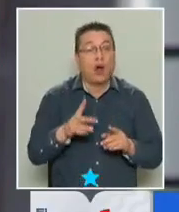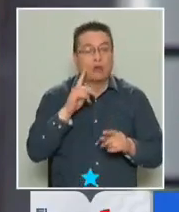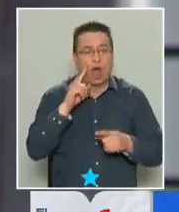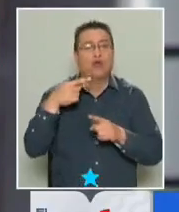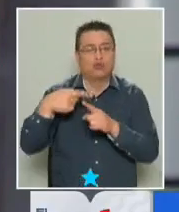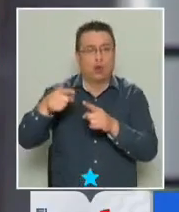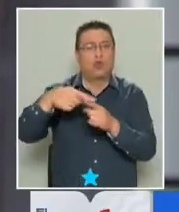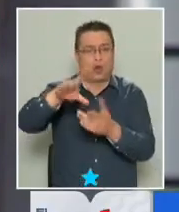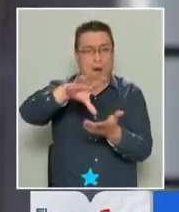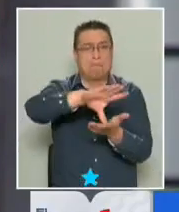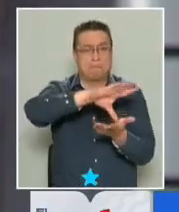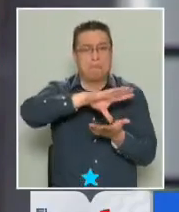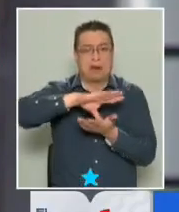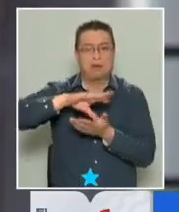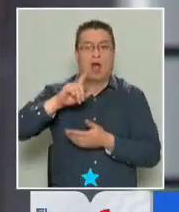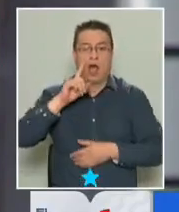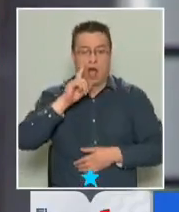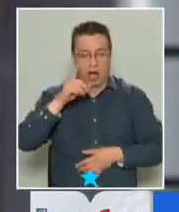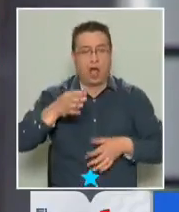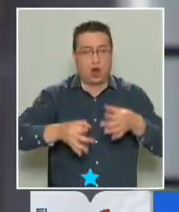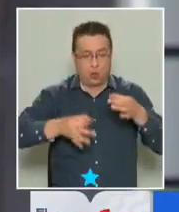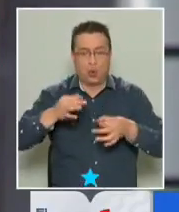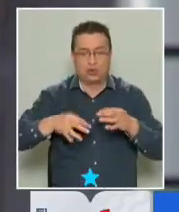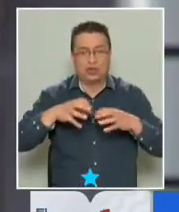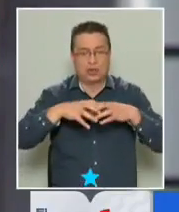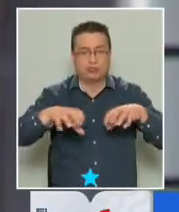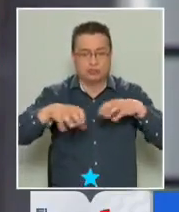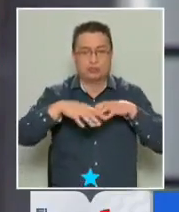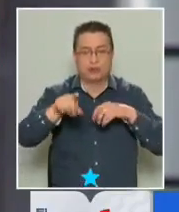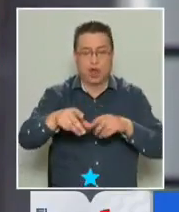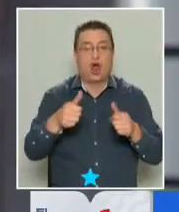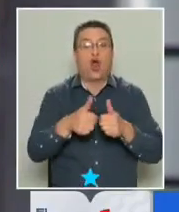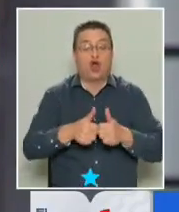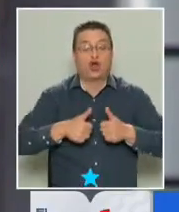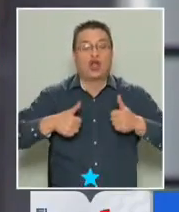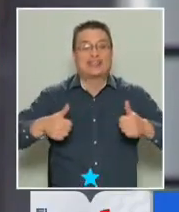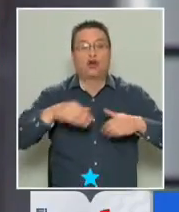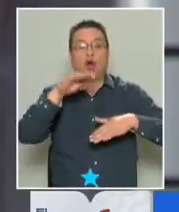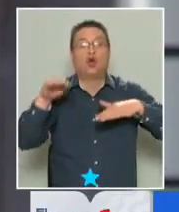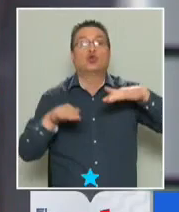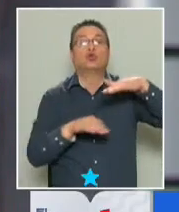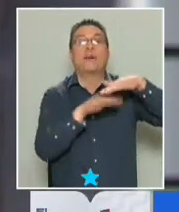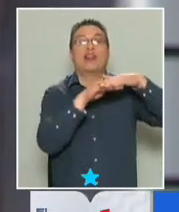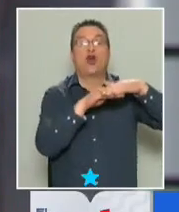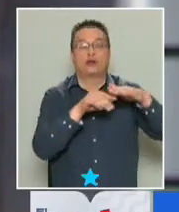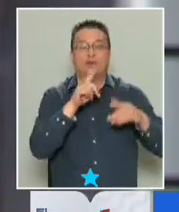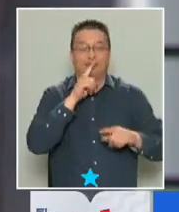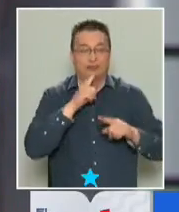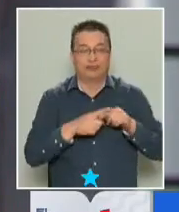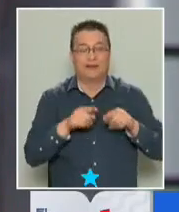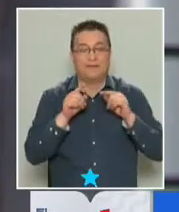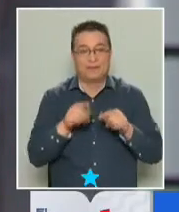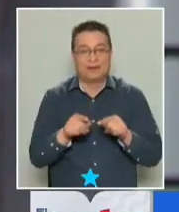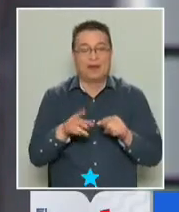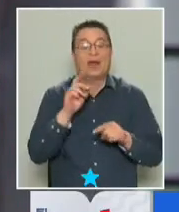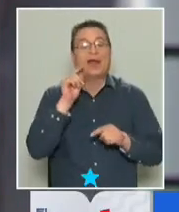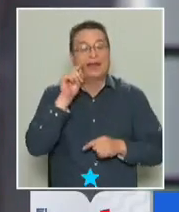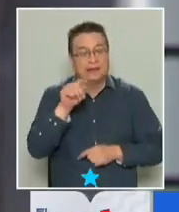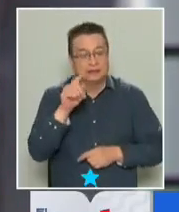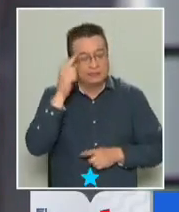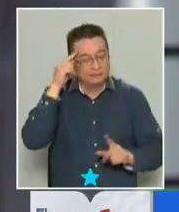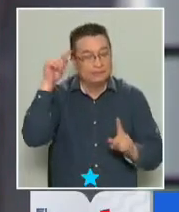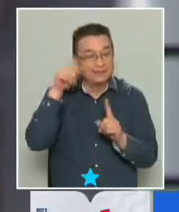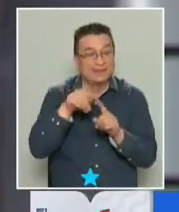varios países tienen consejos de la justicia donde se llaman normalmente consejos superiores de la magistratura y el sentido que ellos